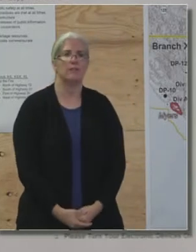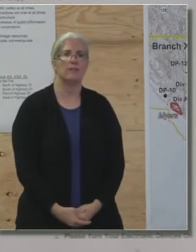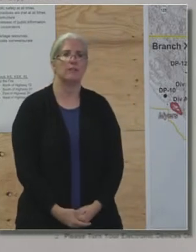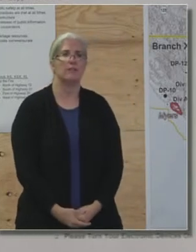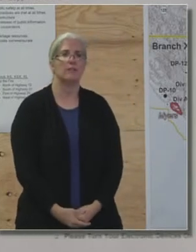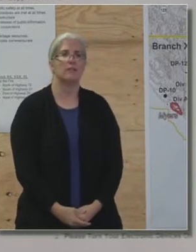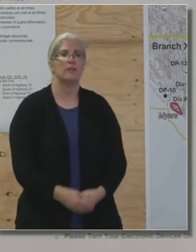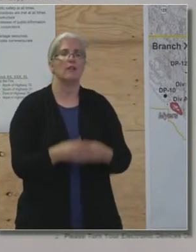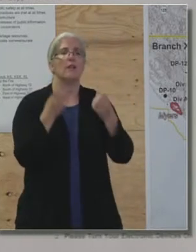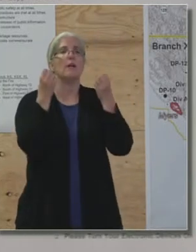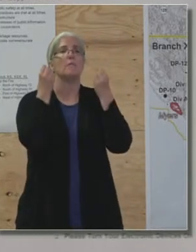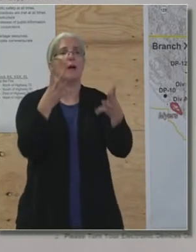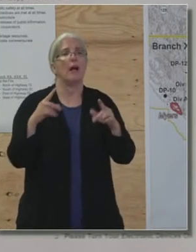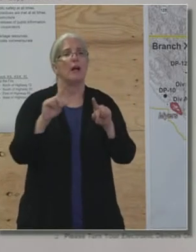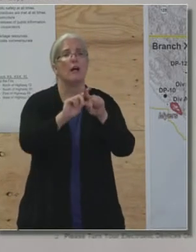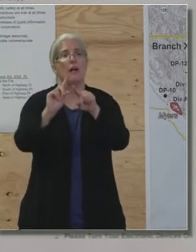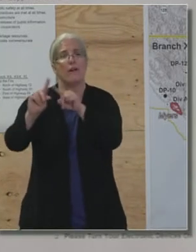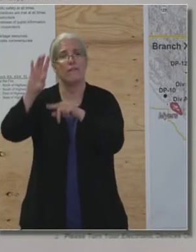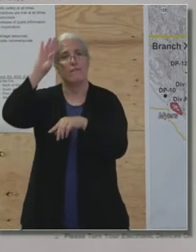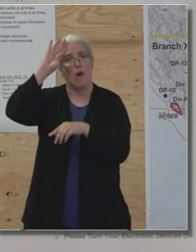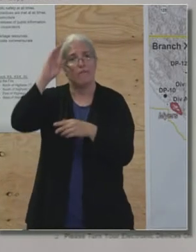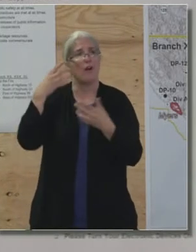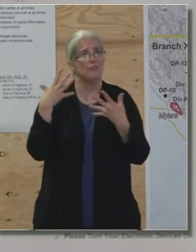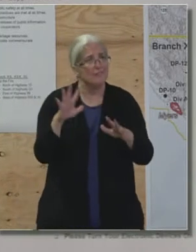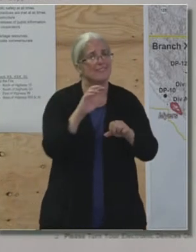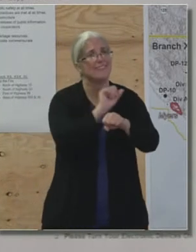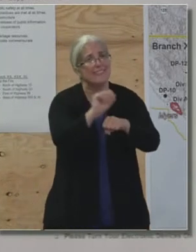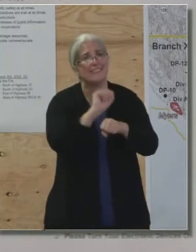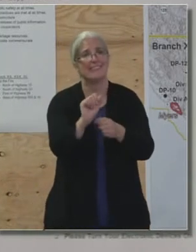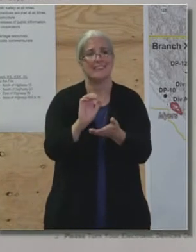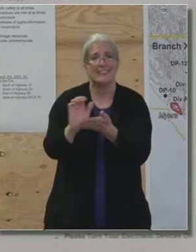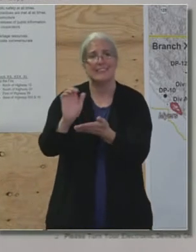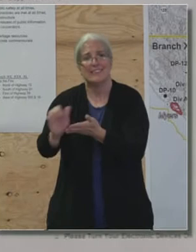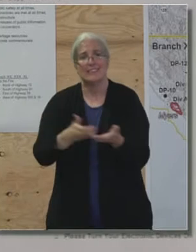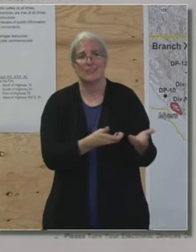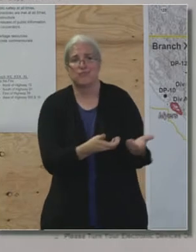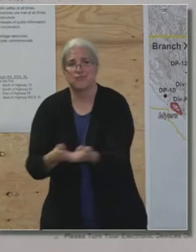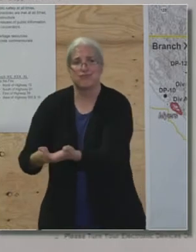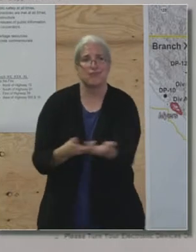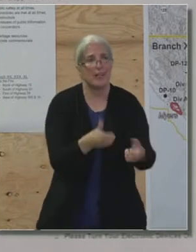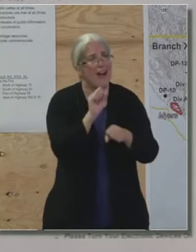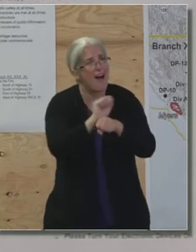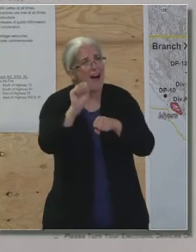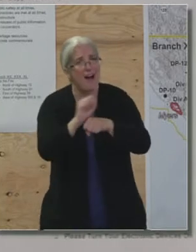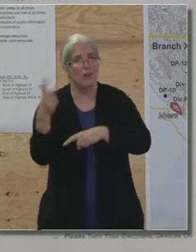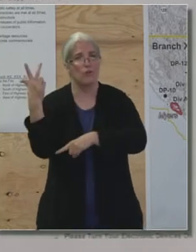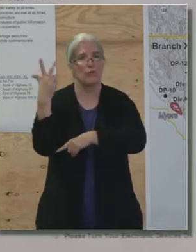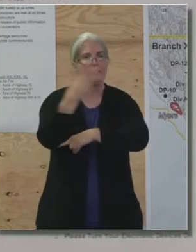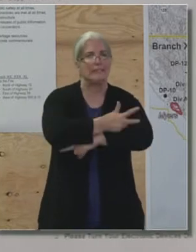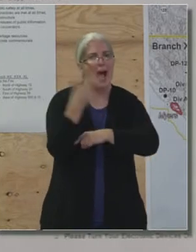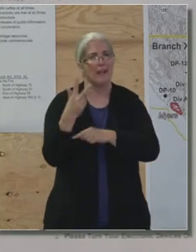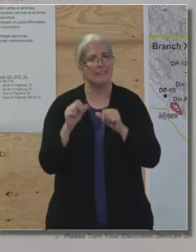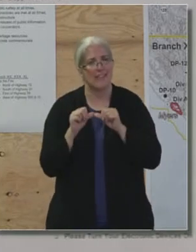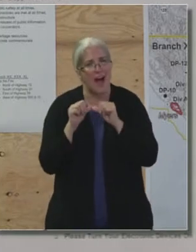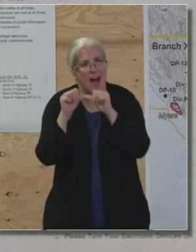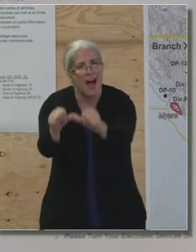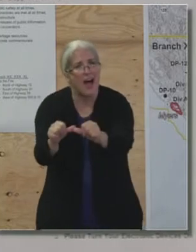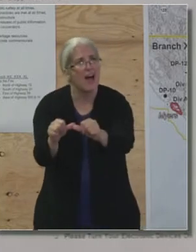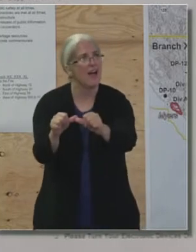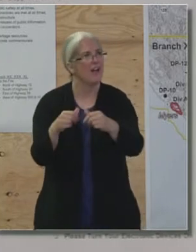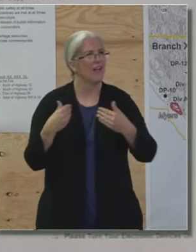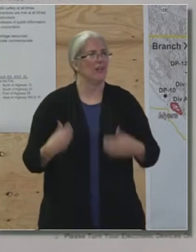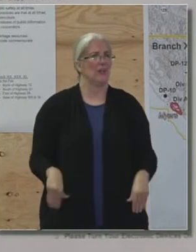bomberos lleva 72 horas en el frente de batalla todos están ya casi con el tanque vacío